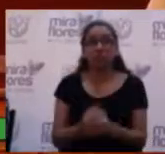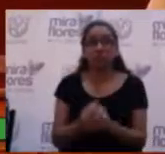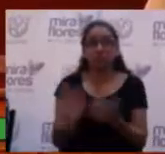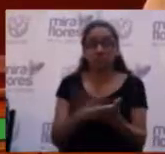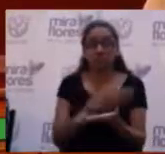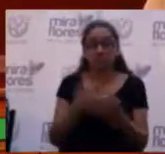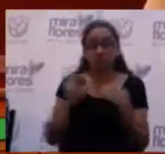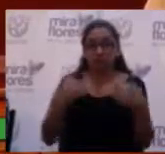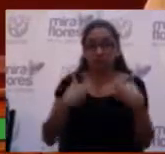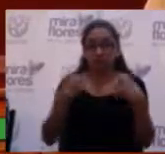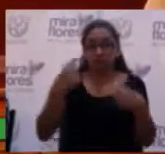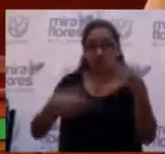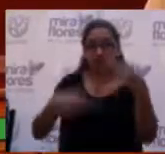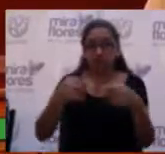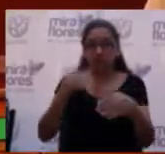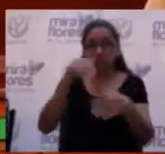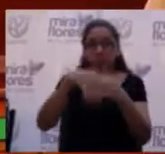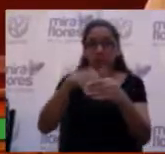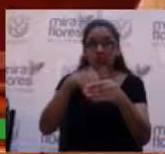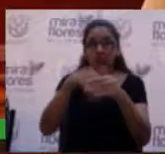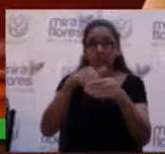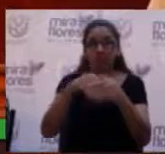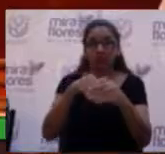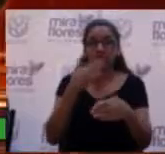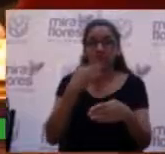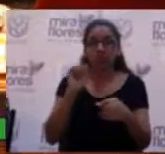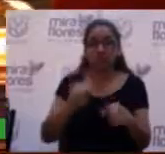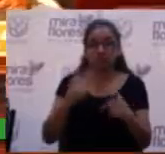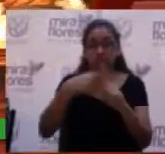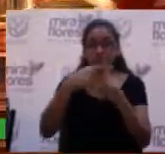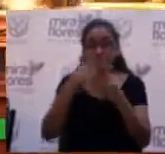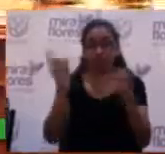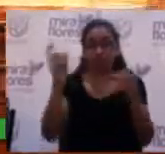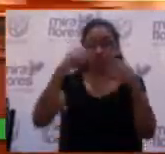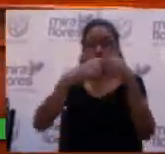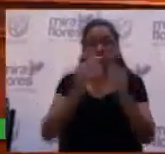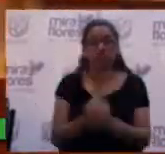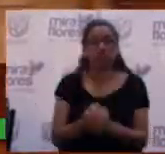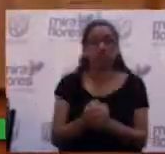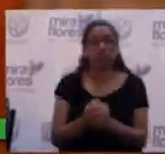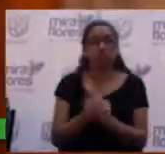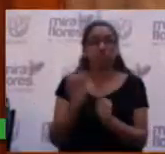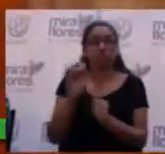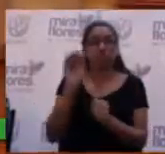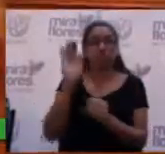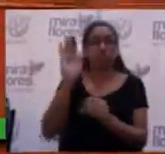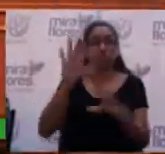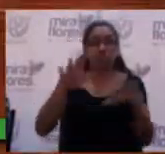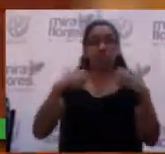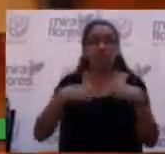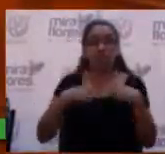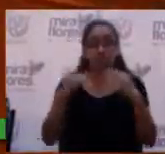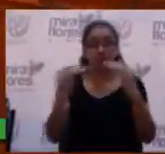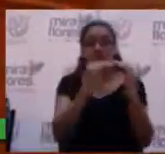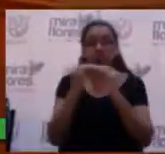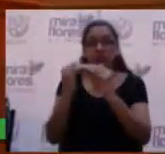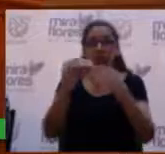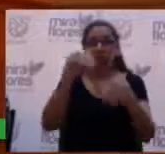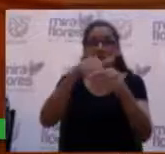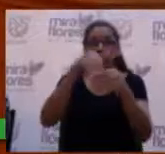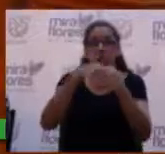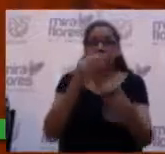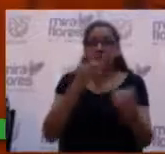no tenemos debate, procederemos al voto. Aquellos miembros del Consejo que estén a favor, si no se expresan en señal de conformidad, se aprueba también por unanimidad de votos.